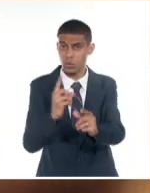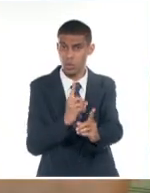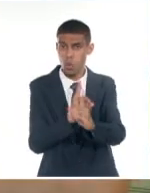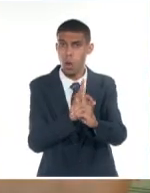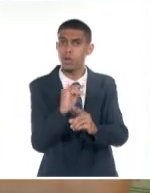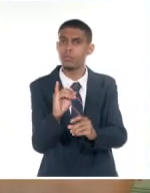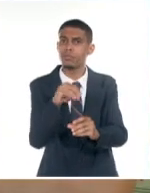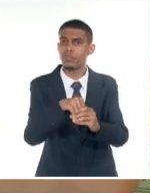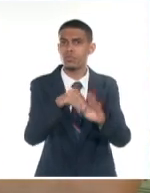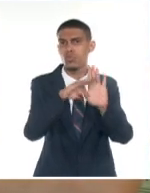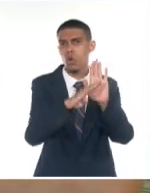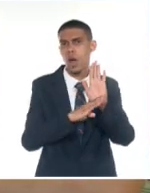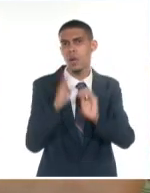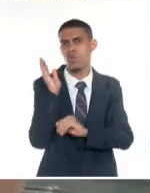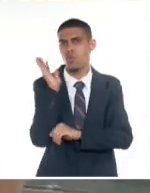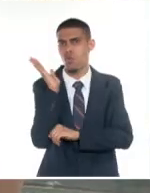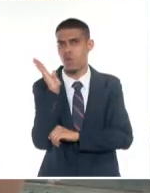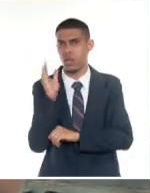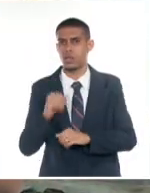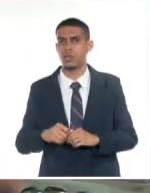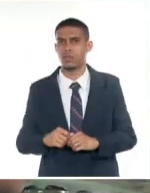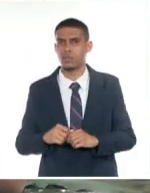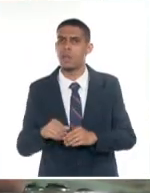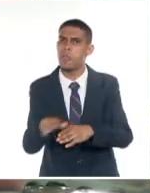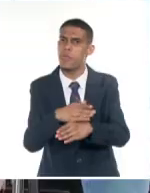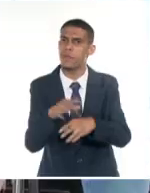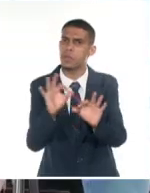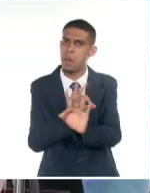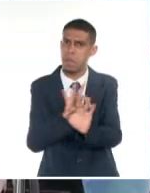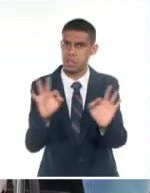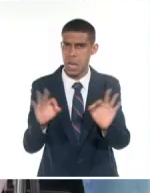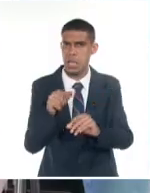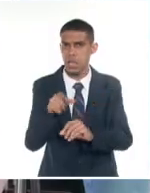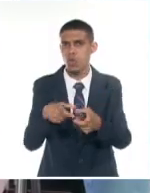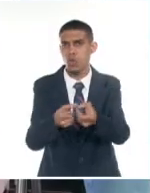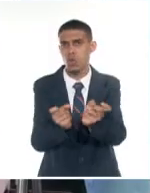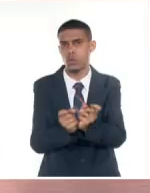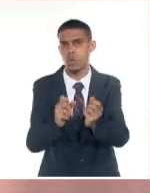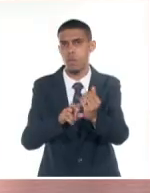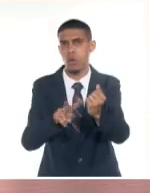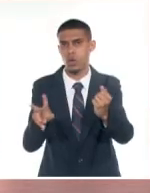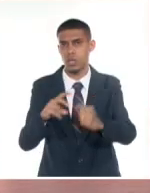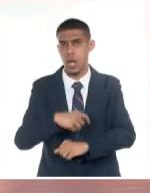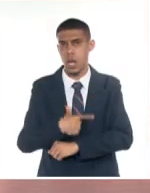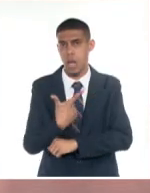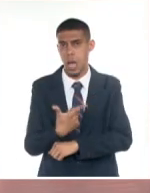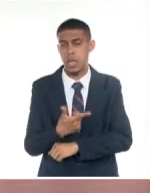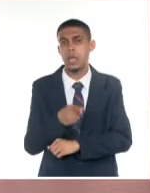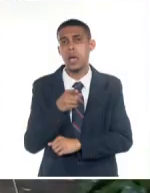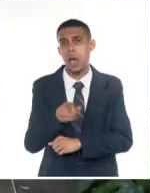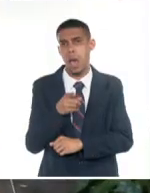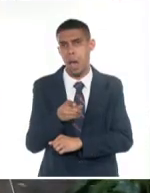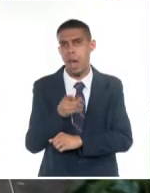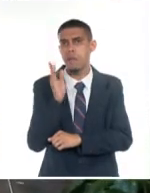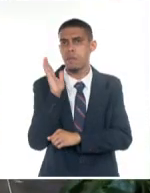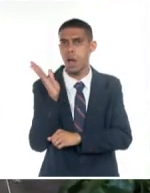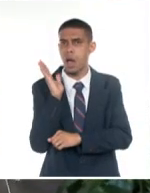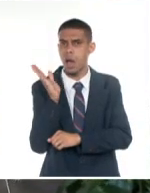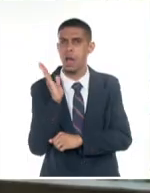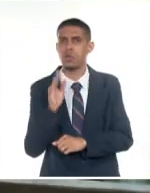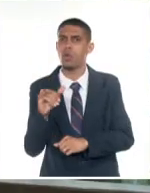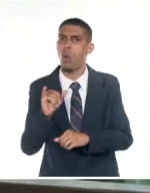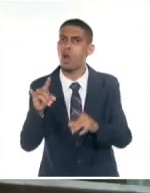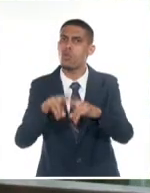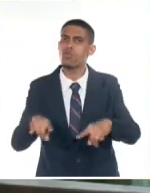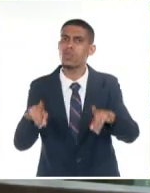programa conferencias que estarán a cargo de especialistas del Consejo Provincial de las Artes Plásticas en Camagüey y de la Fundación Caguayo y la Universidad de Oriente